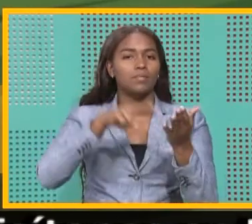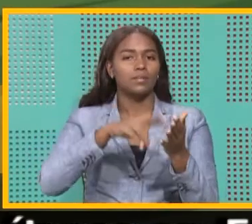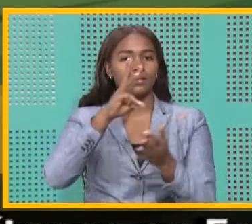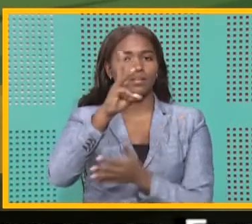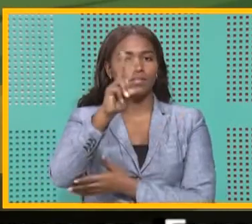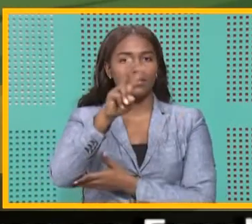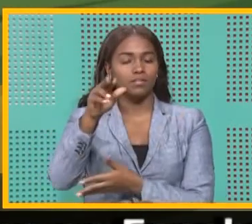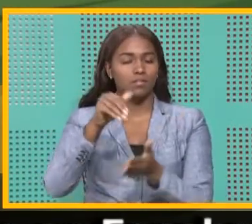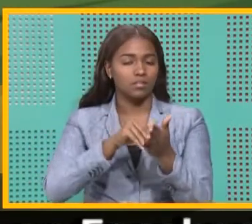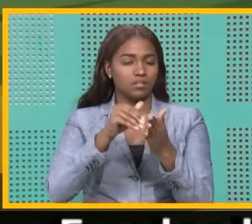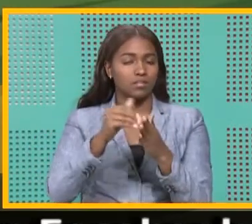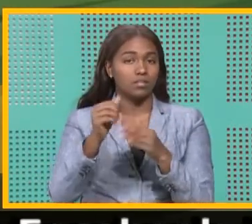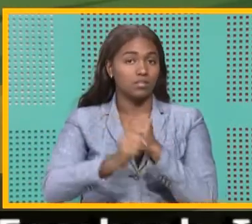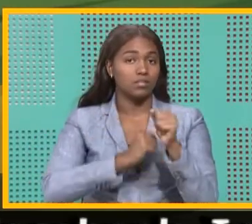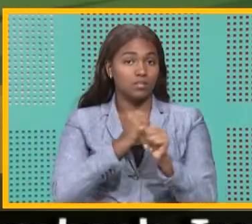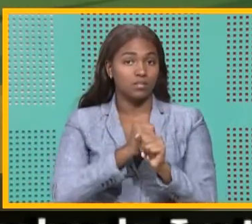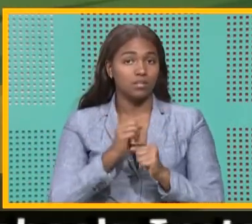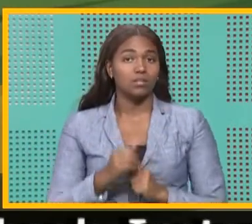millones este año.